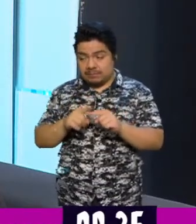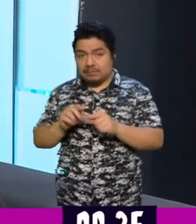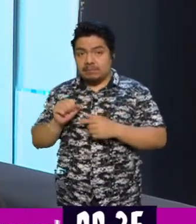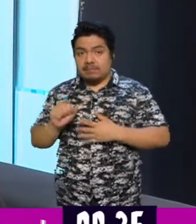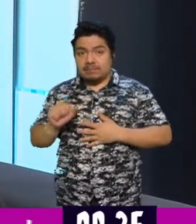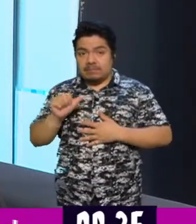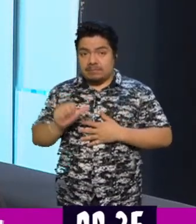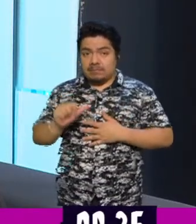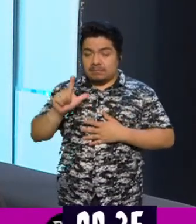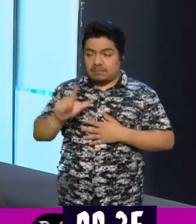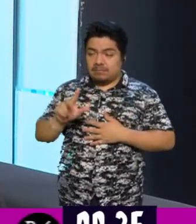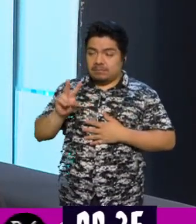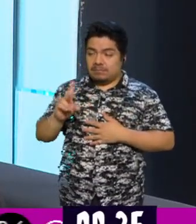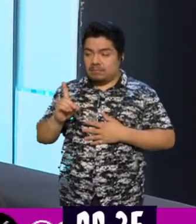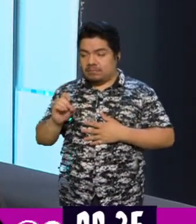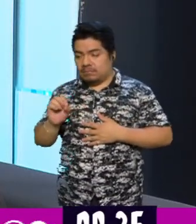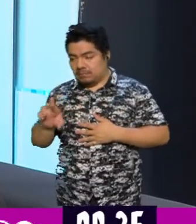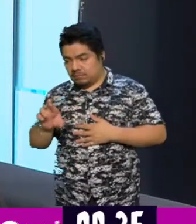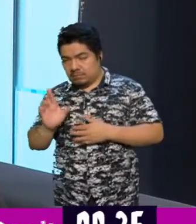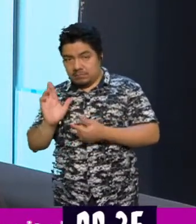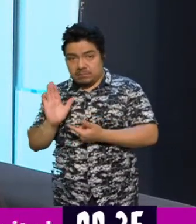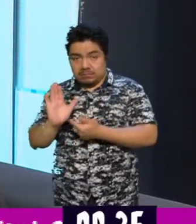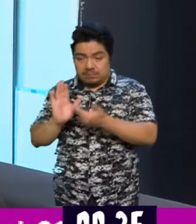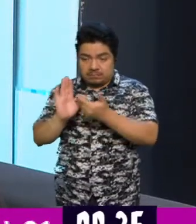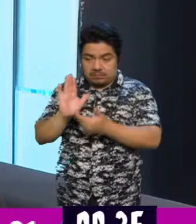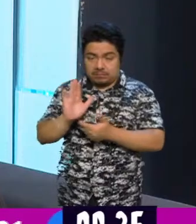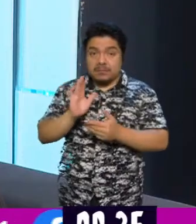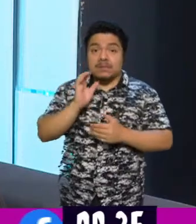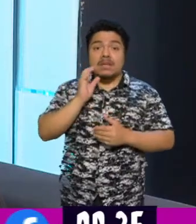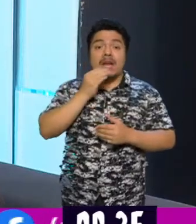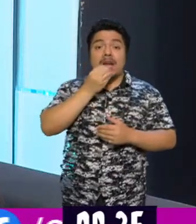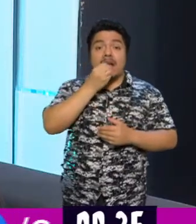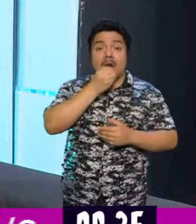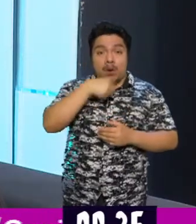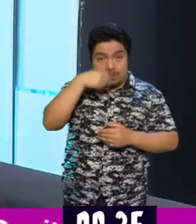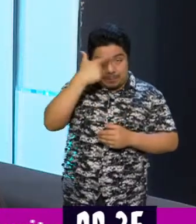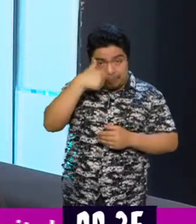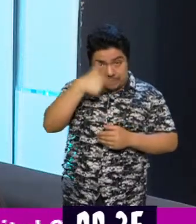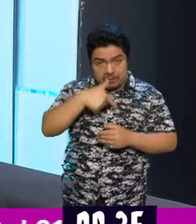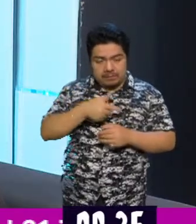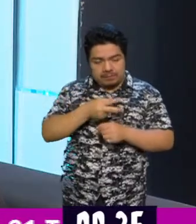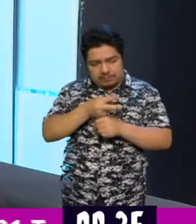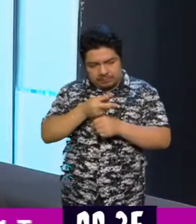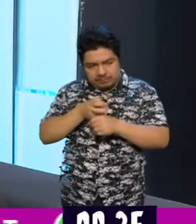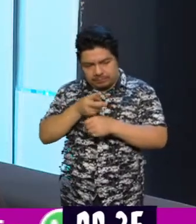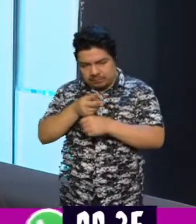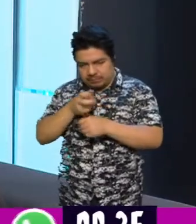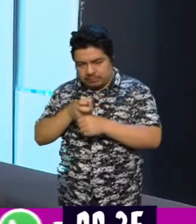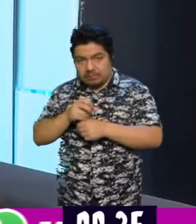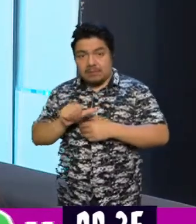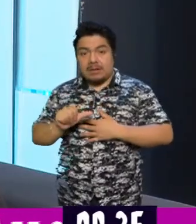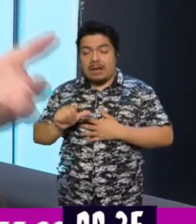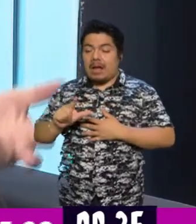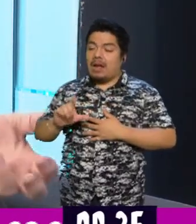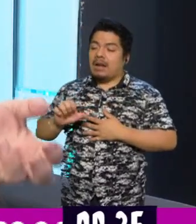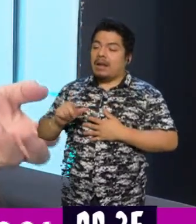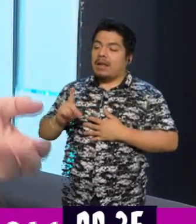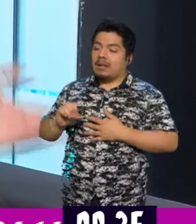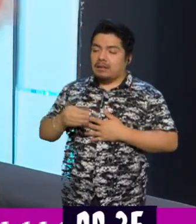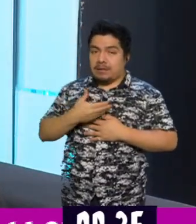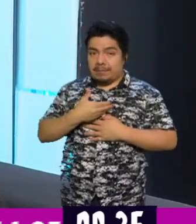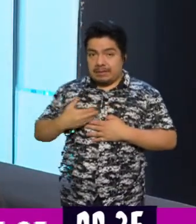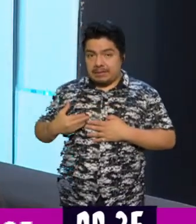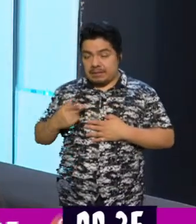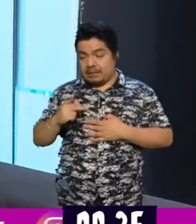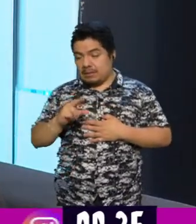Salvador Fraustro, es que a esa cena estaban invitados Alejandro Moreno, presidente del